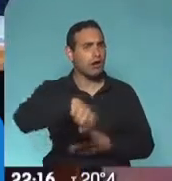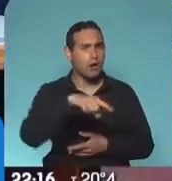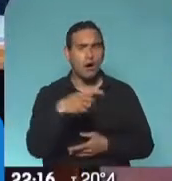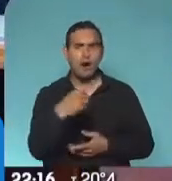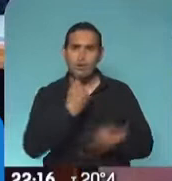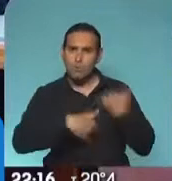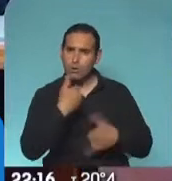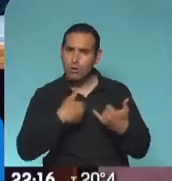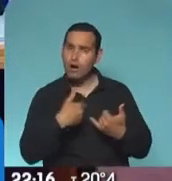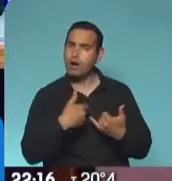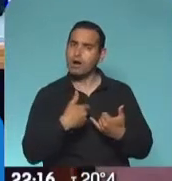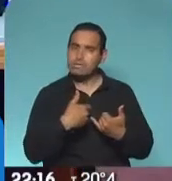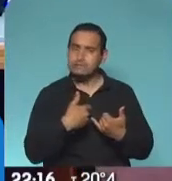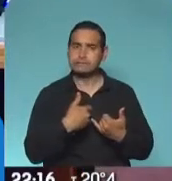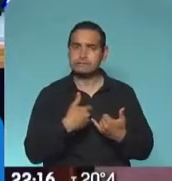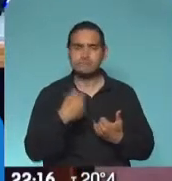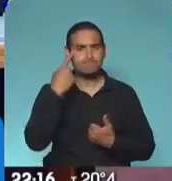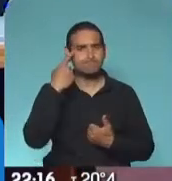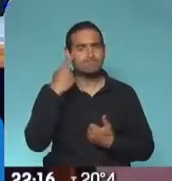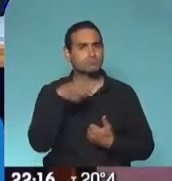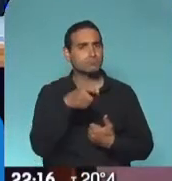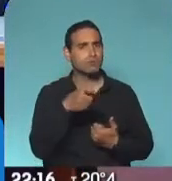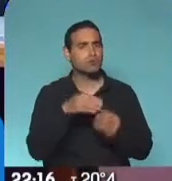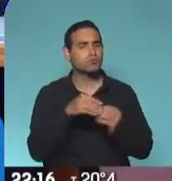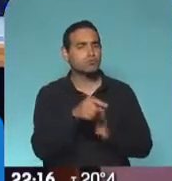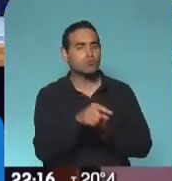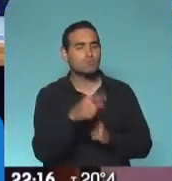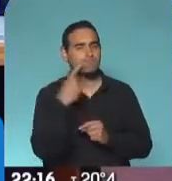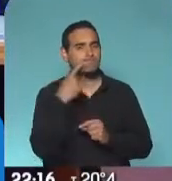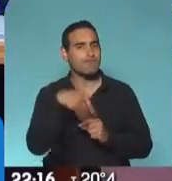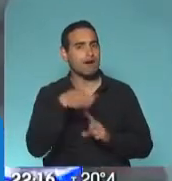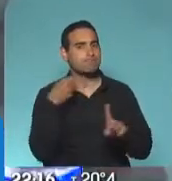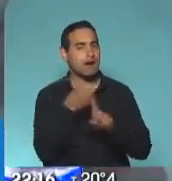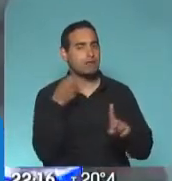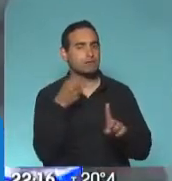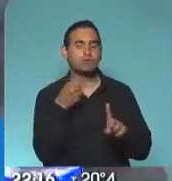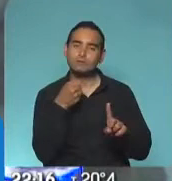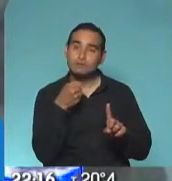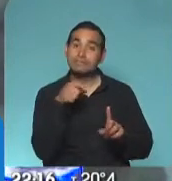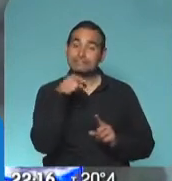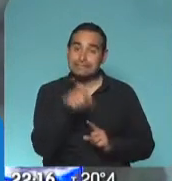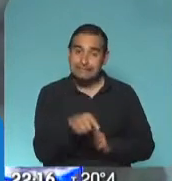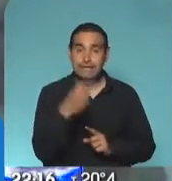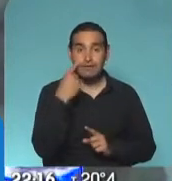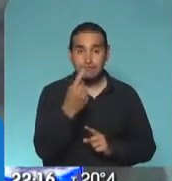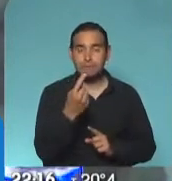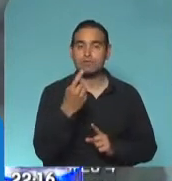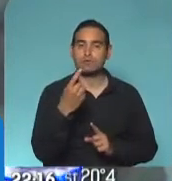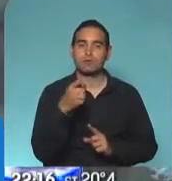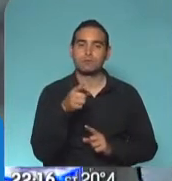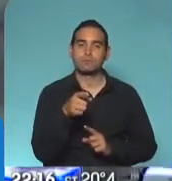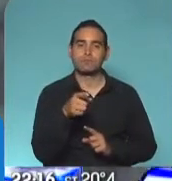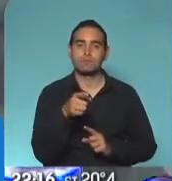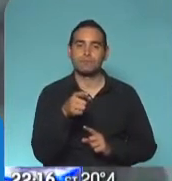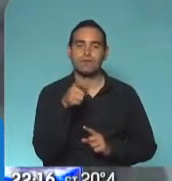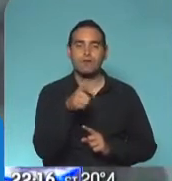enteraron un poco, por decirlo de alguna forma, de esta cuestión y el impacto que tendría. Acá es donde se le cuestiona seriamente la